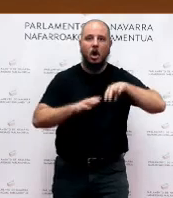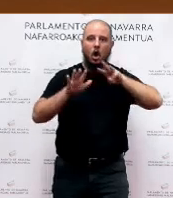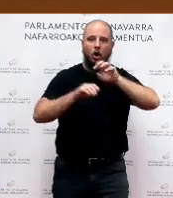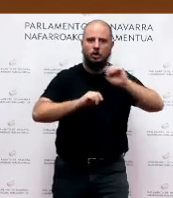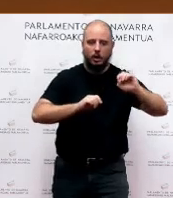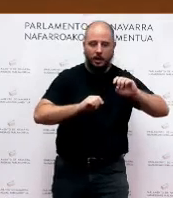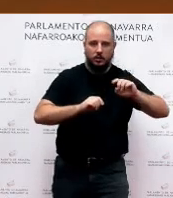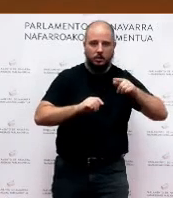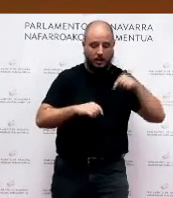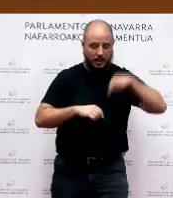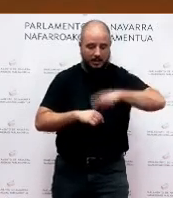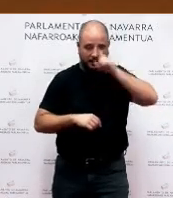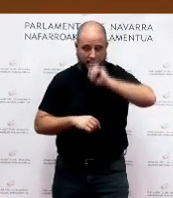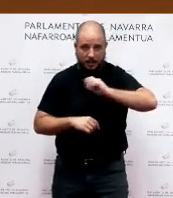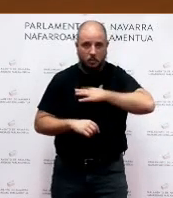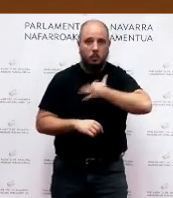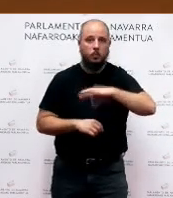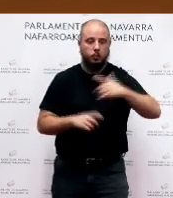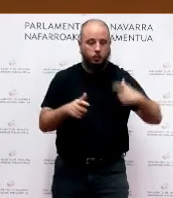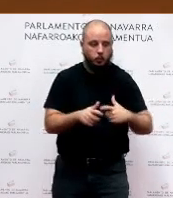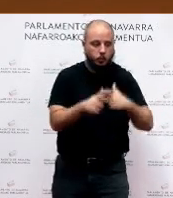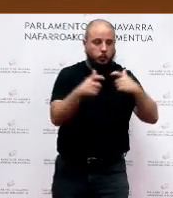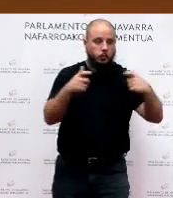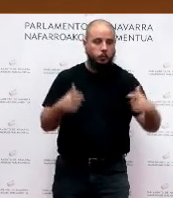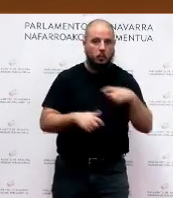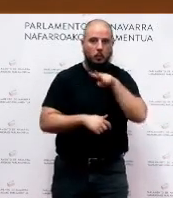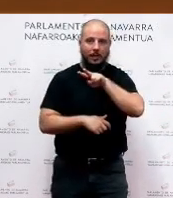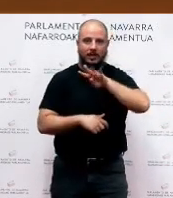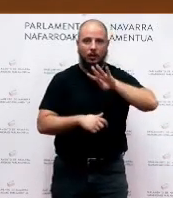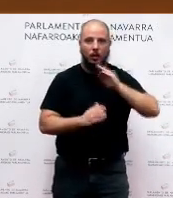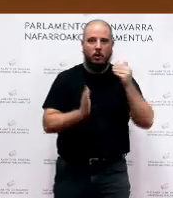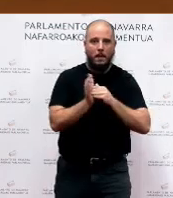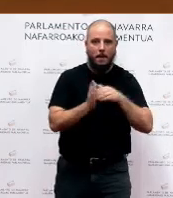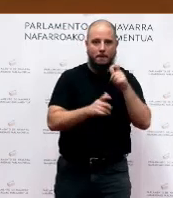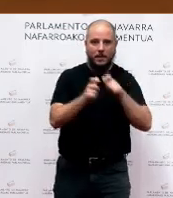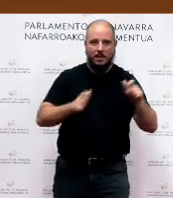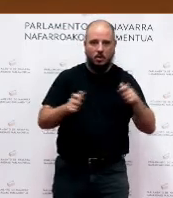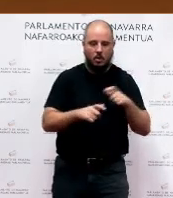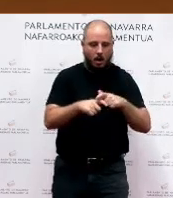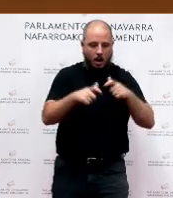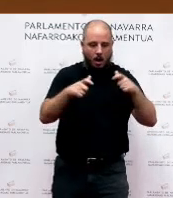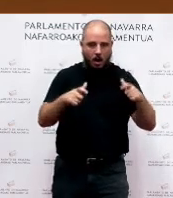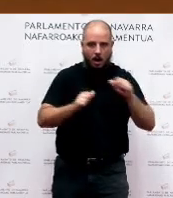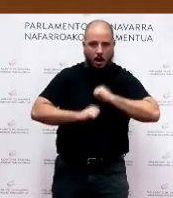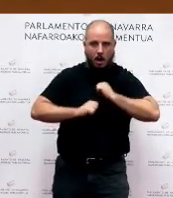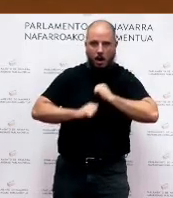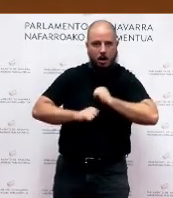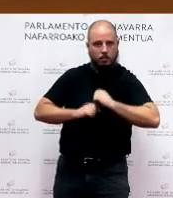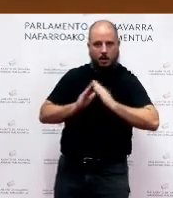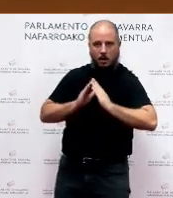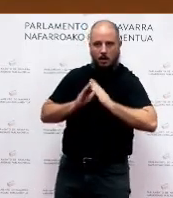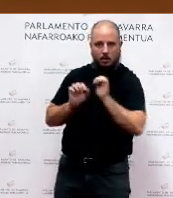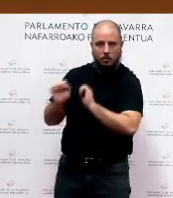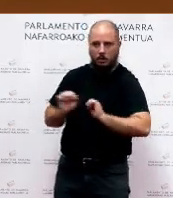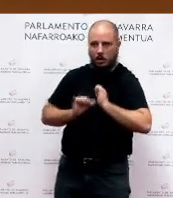año 2025 puede estar situada en más de 24.000 demandantes, esperando una vivienda protegida, que es